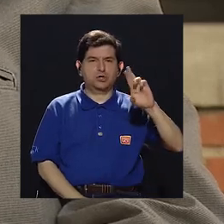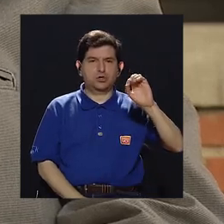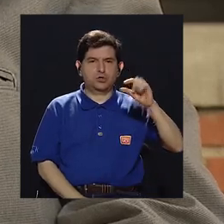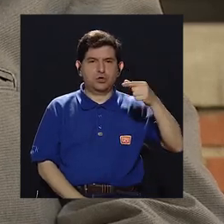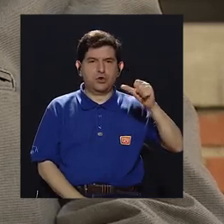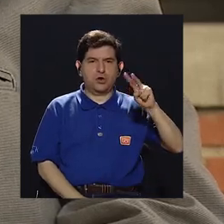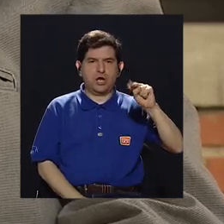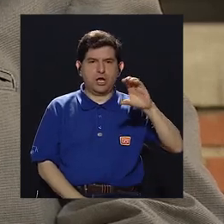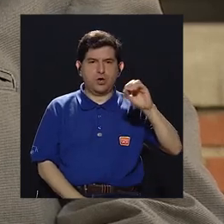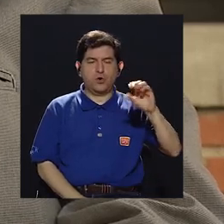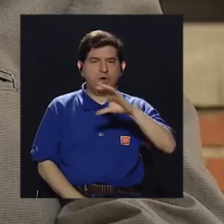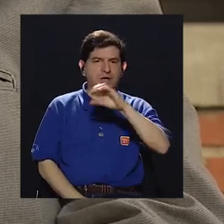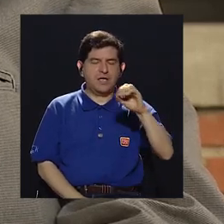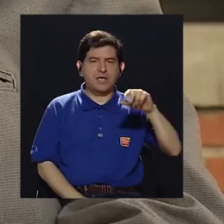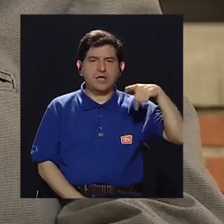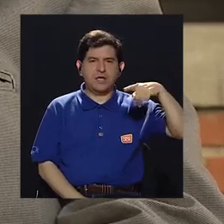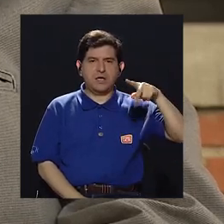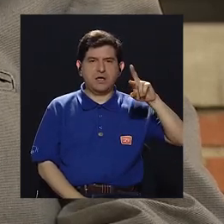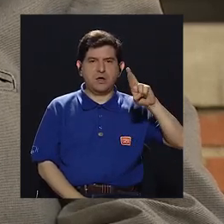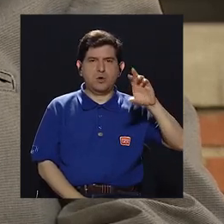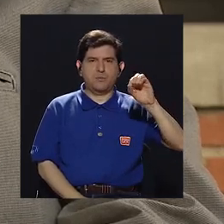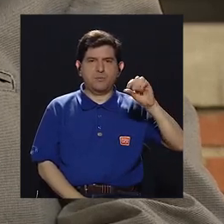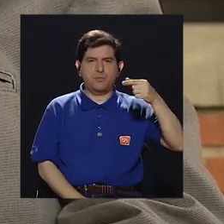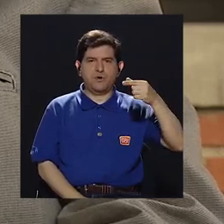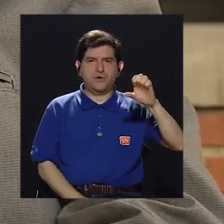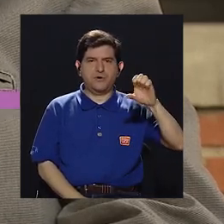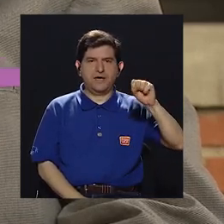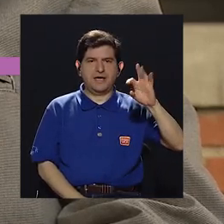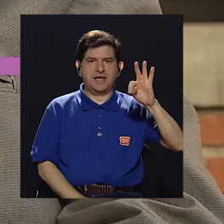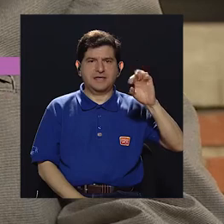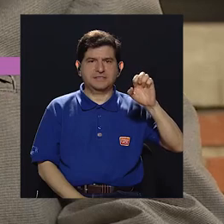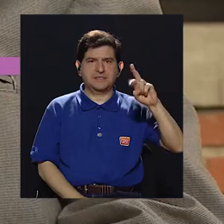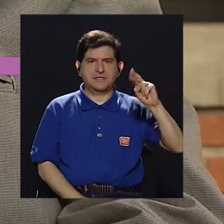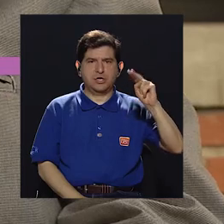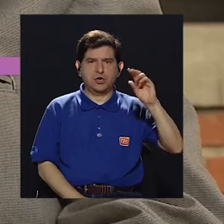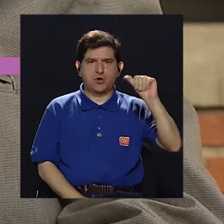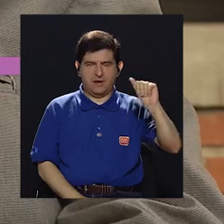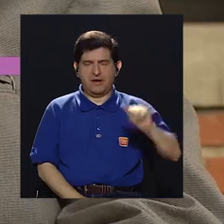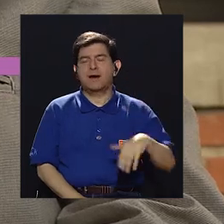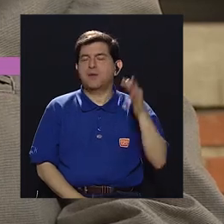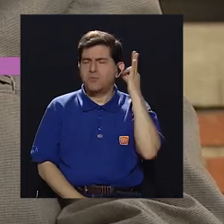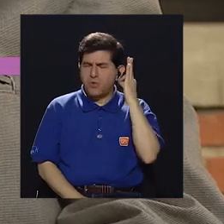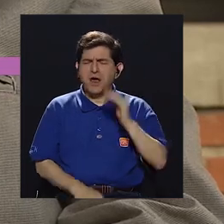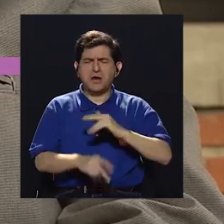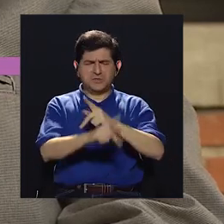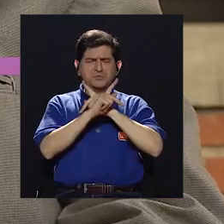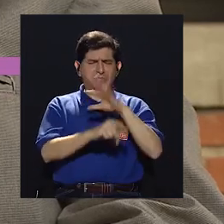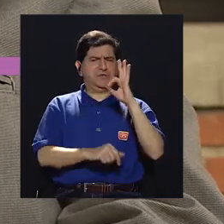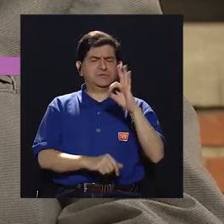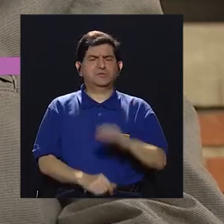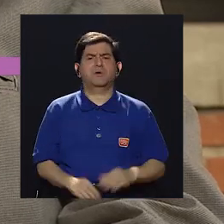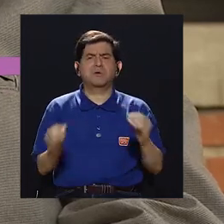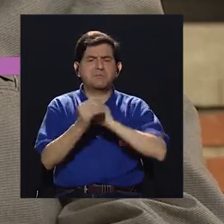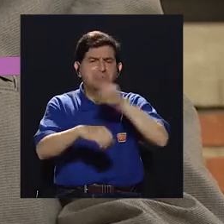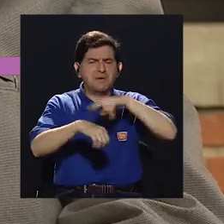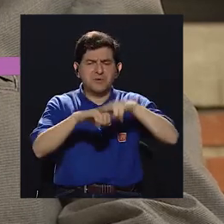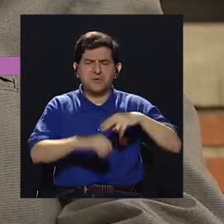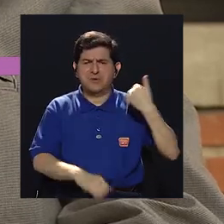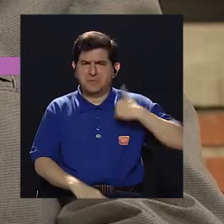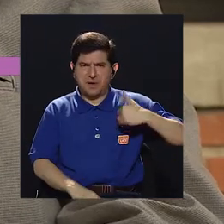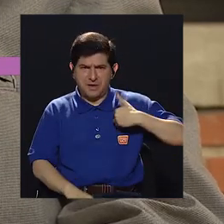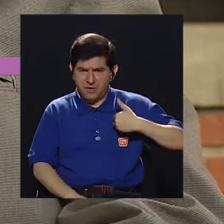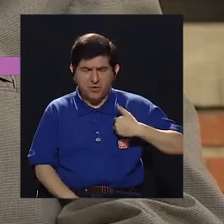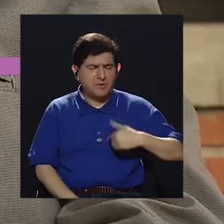las mujeres en su etapa protegen muy bien la columna vertebral por eso. Entonces, por eso es más frecuente en hombres que en mujeres. Uno ve